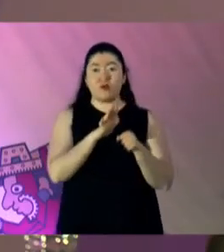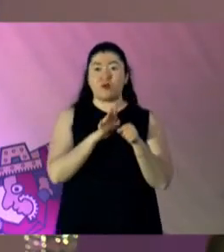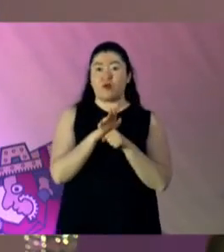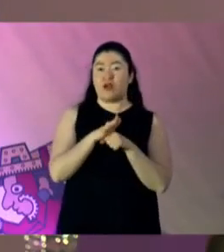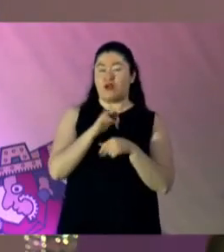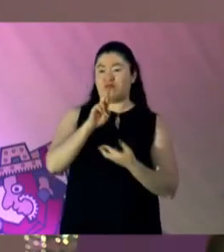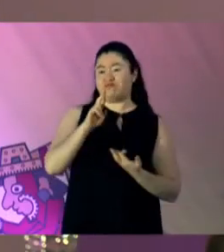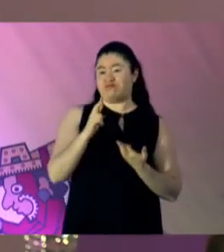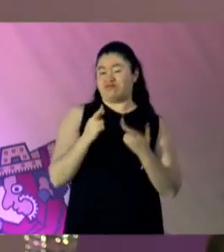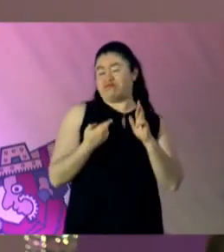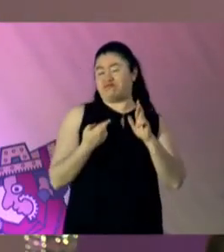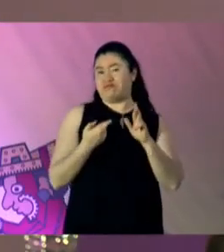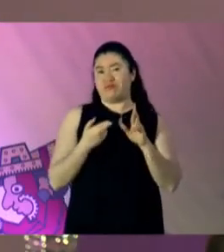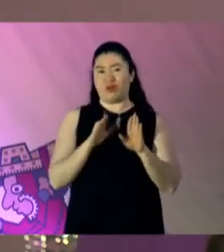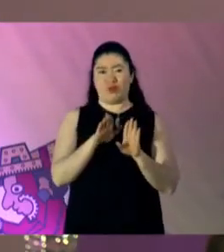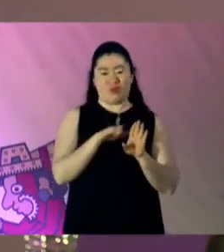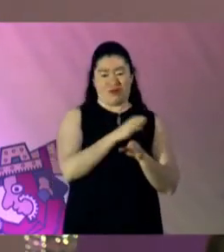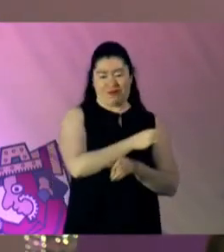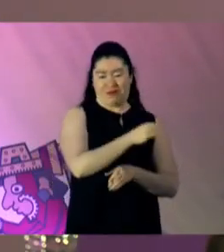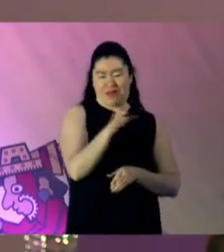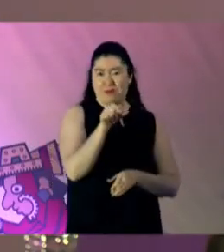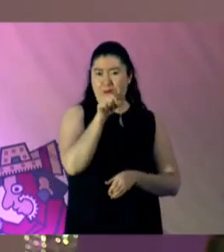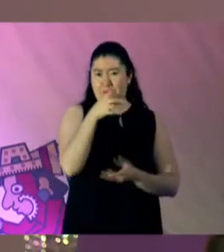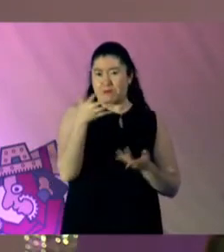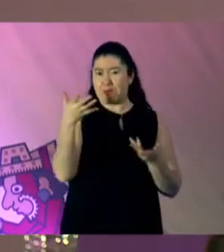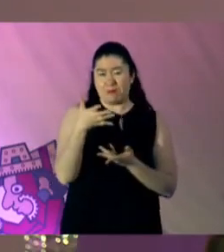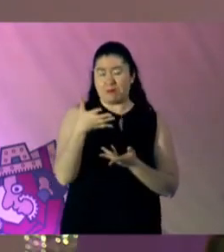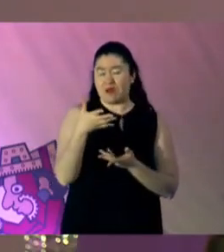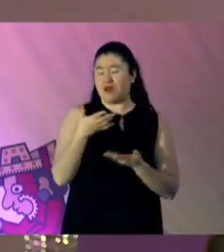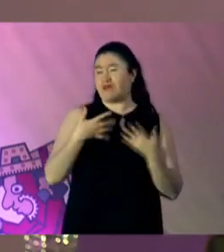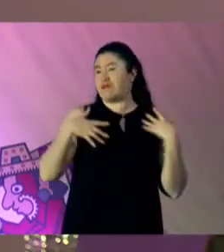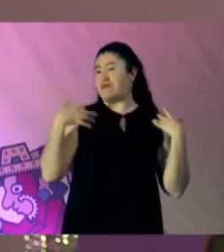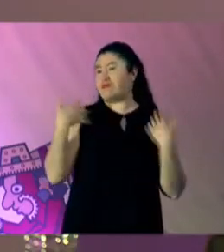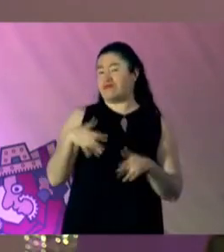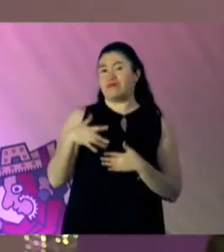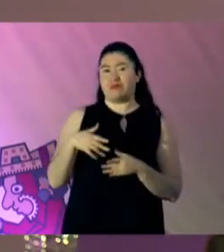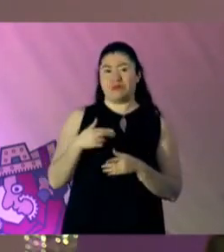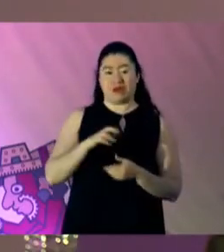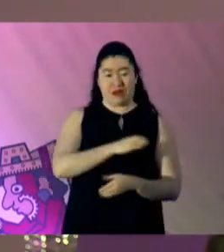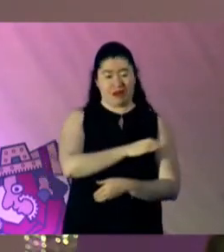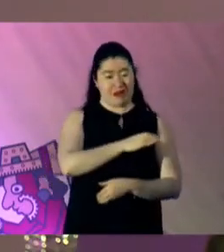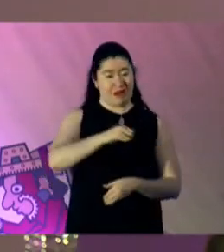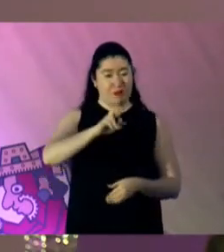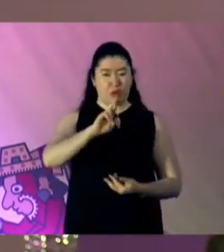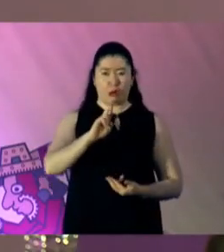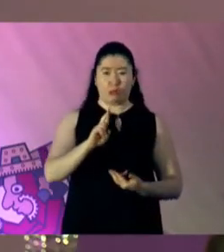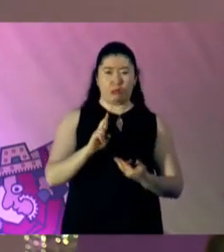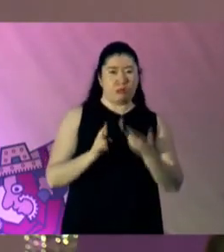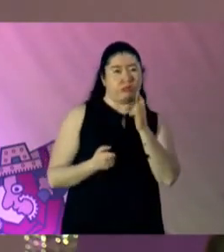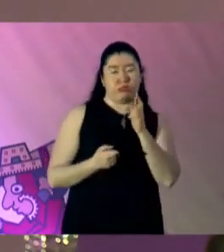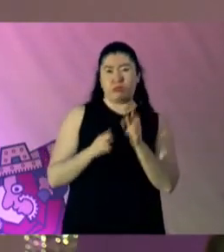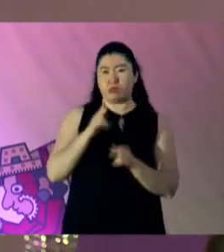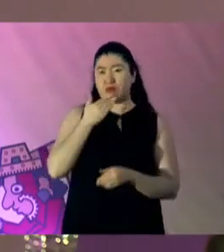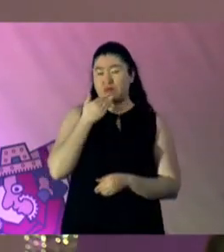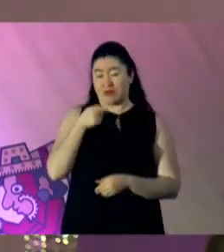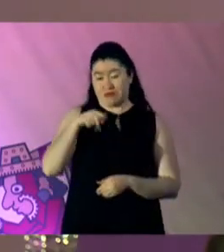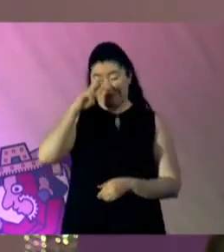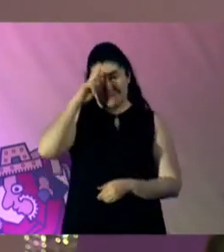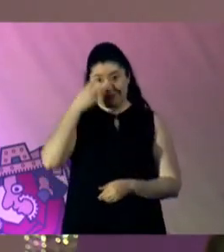rebelión popular campesina la más auténtica rebelión campesina que ha habido en mexico